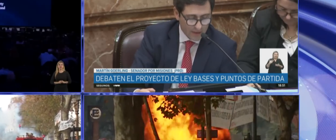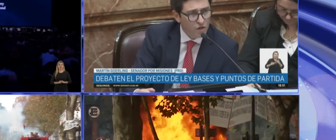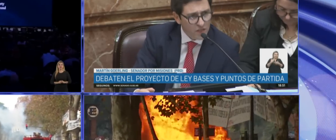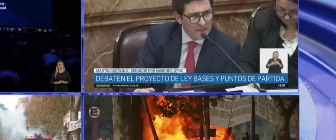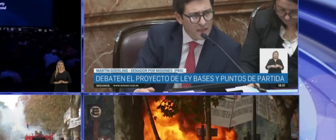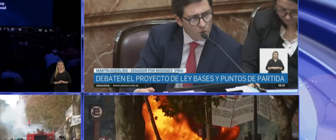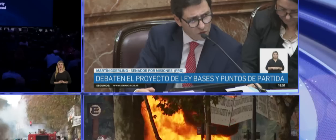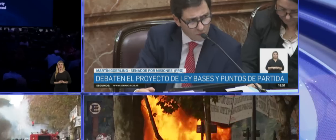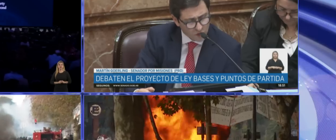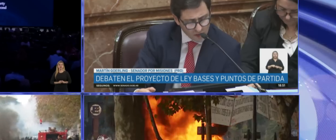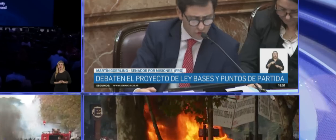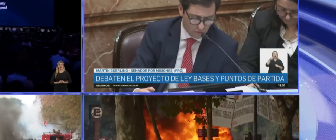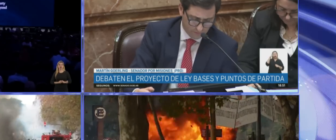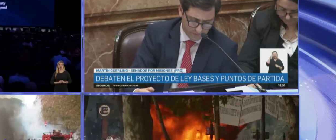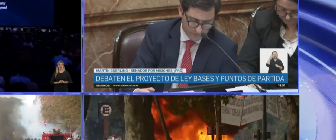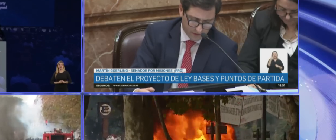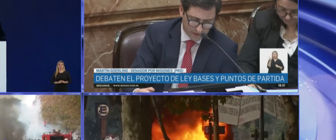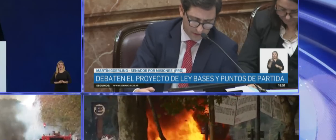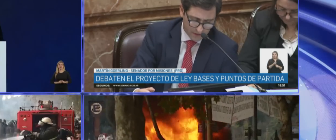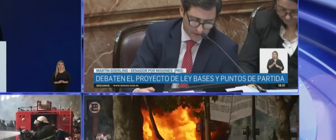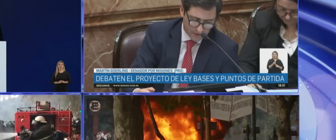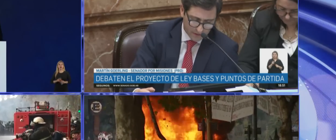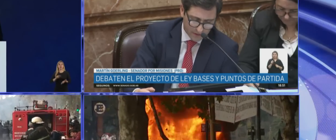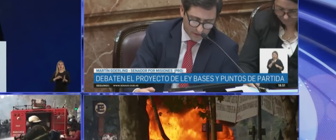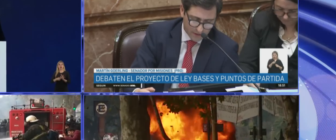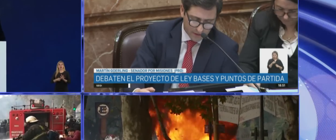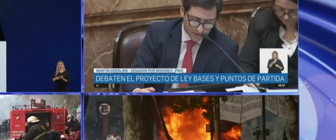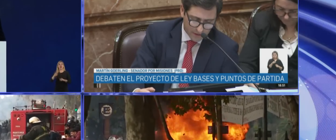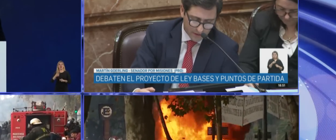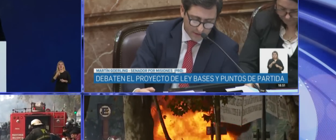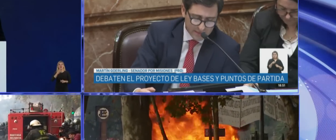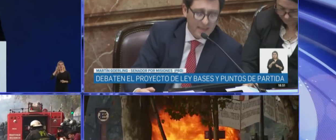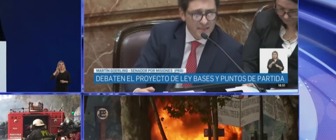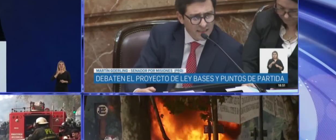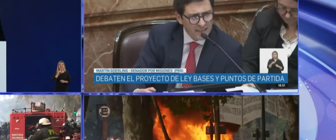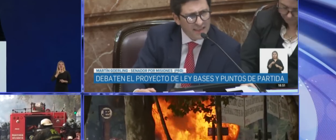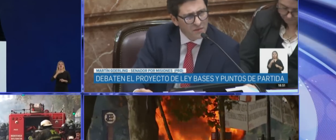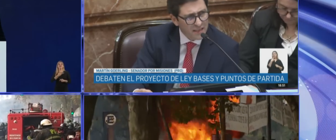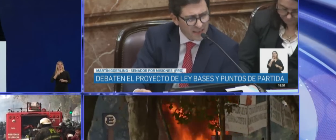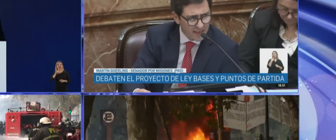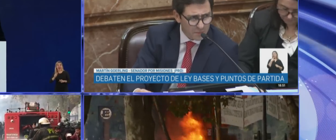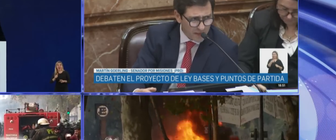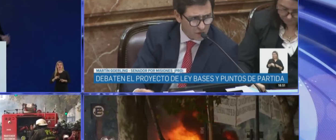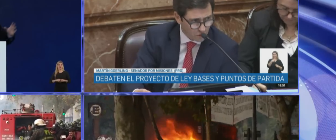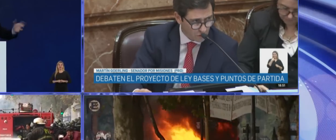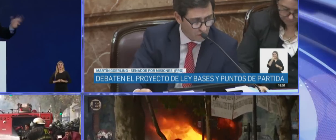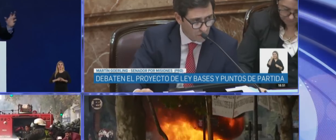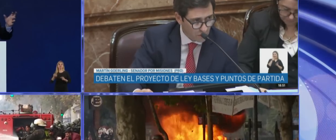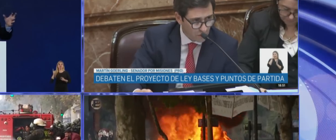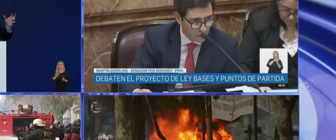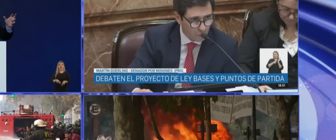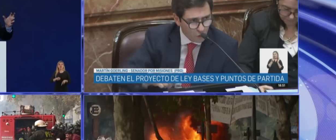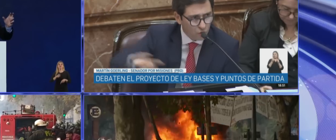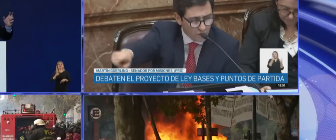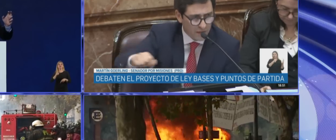el hecho de que tenga déficit fiscal hace que use al Banco Provincia como mecanismo de financiamiento y tiene